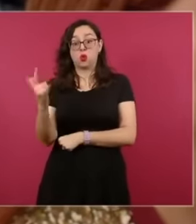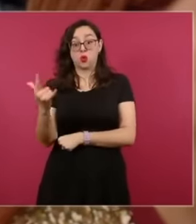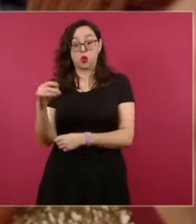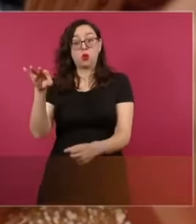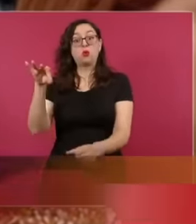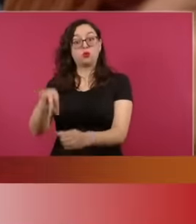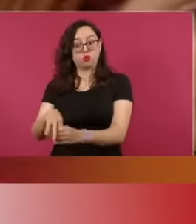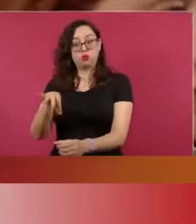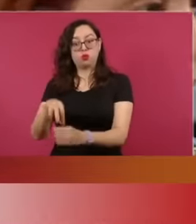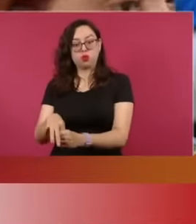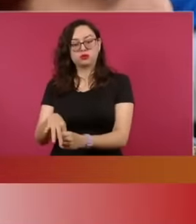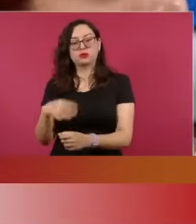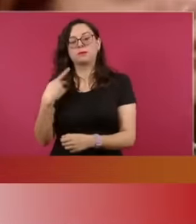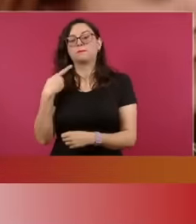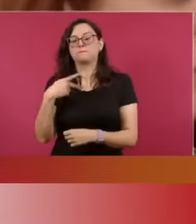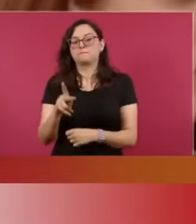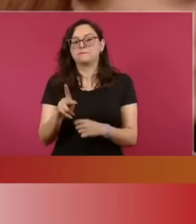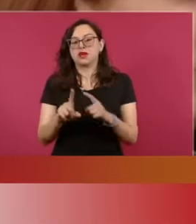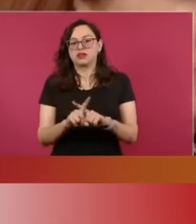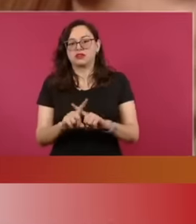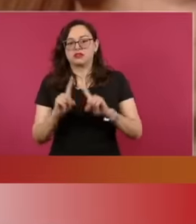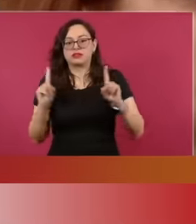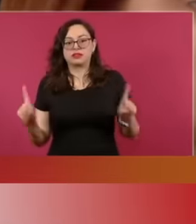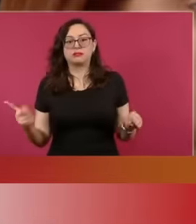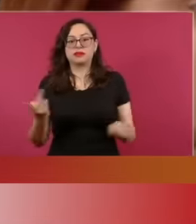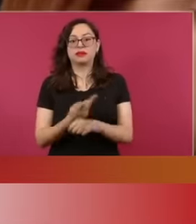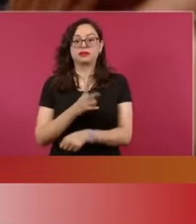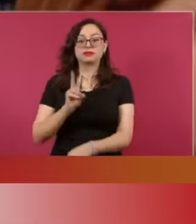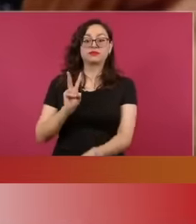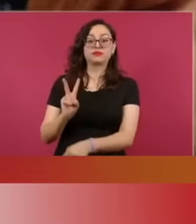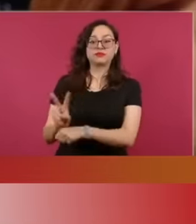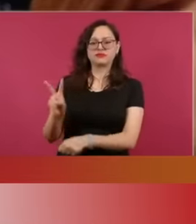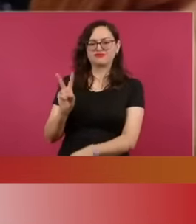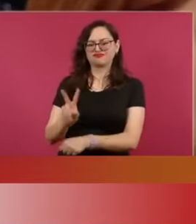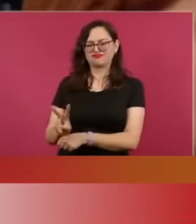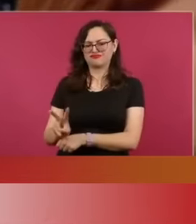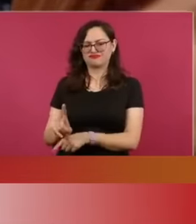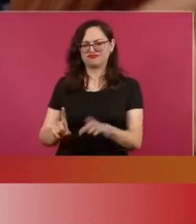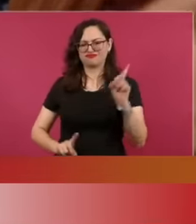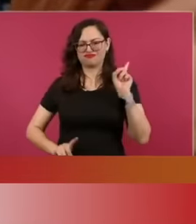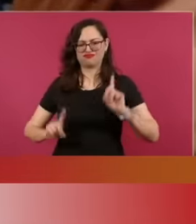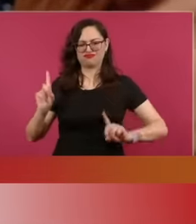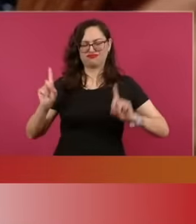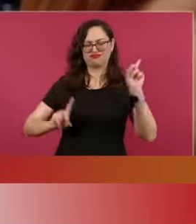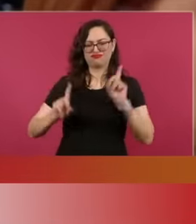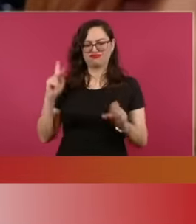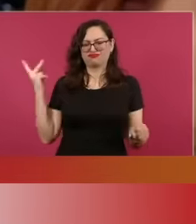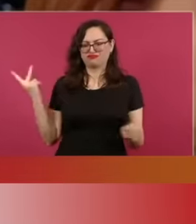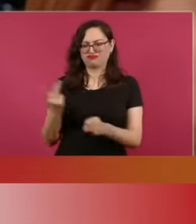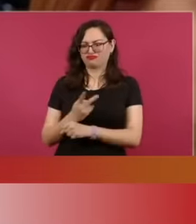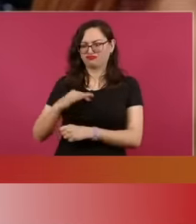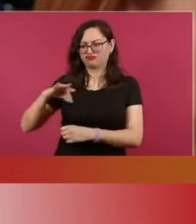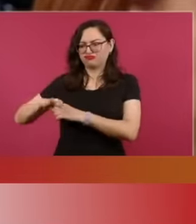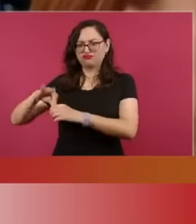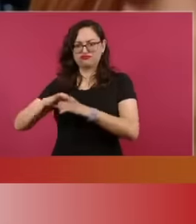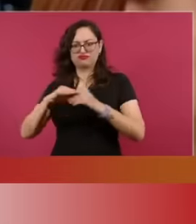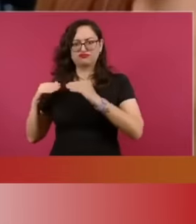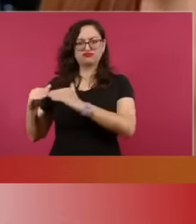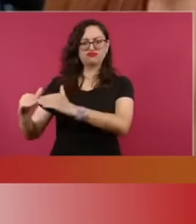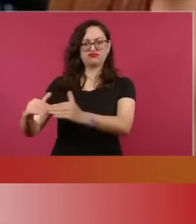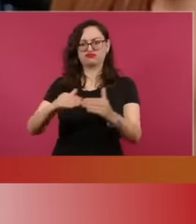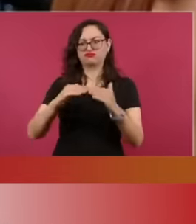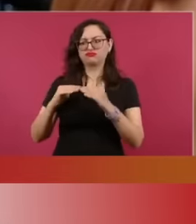diferencia de nuestro país, en Venezuela este proceso ha sido cuestionado porque se considera que no ha sido democrático, libre